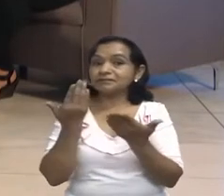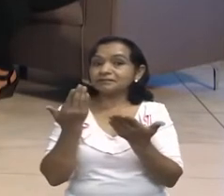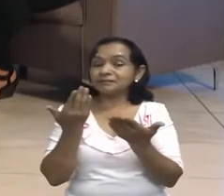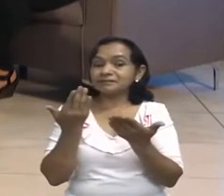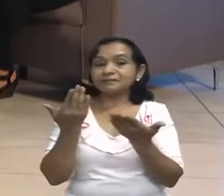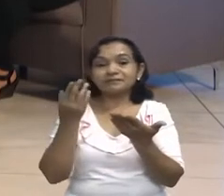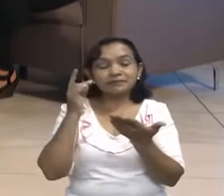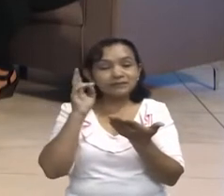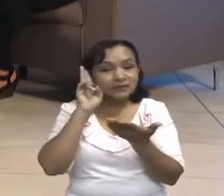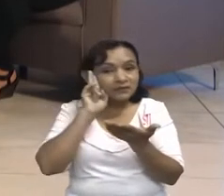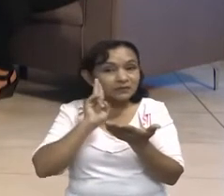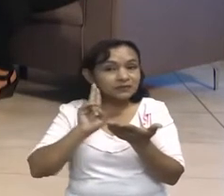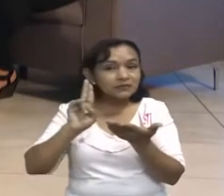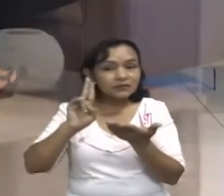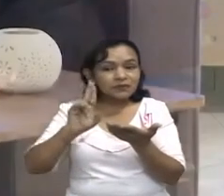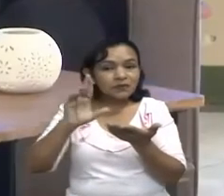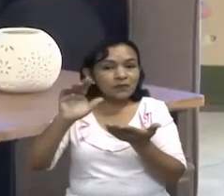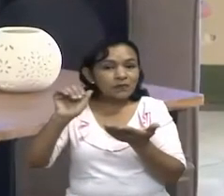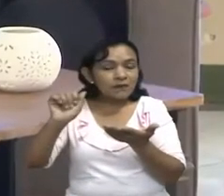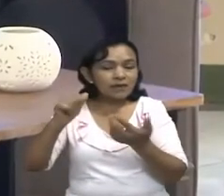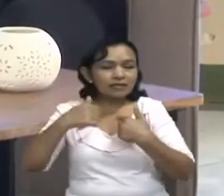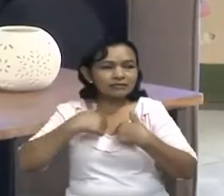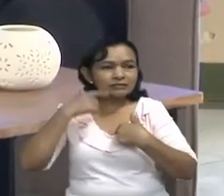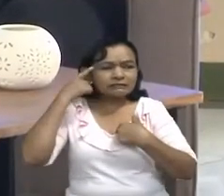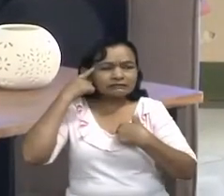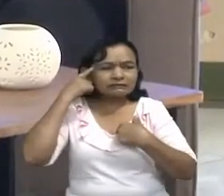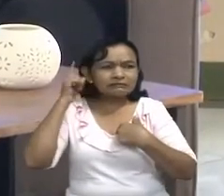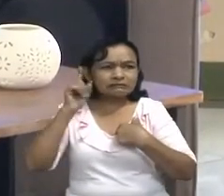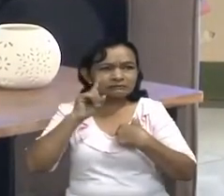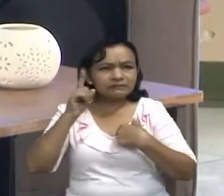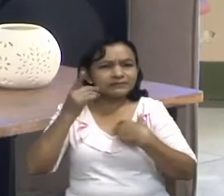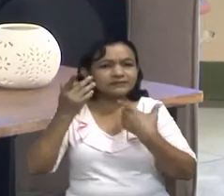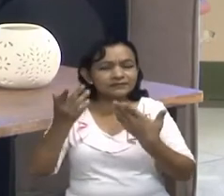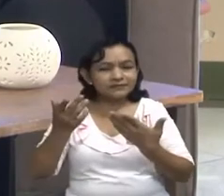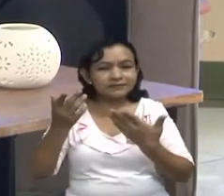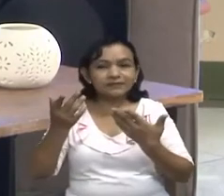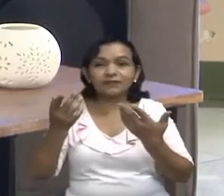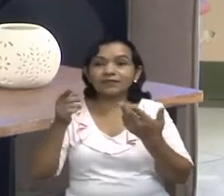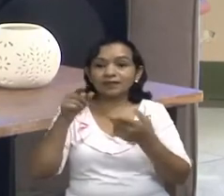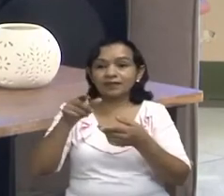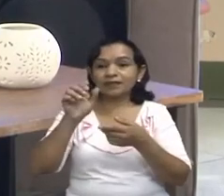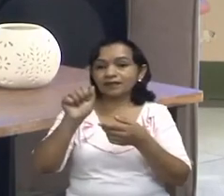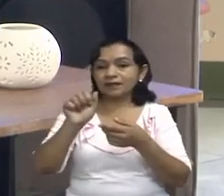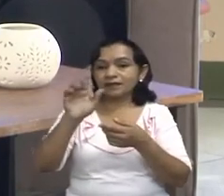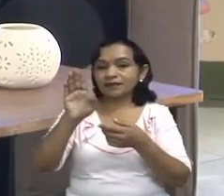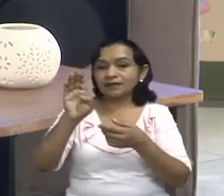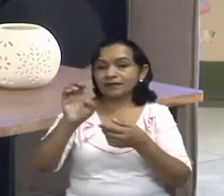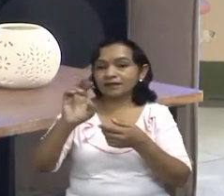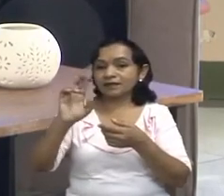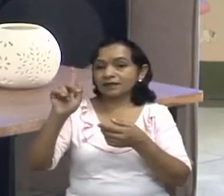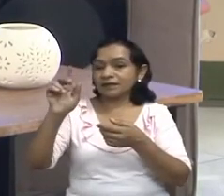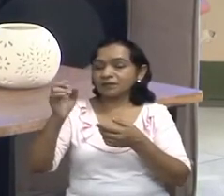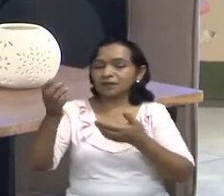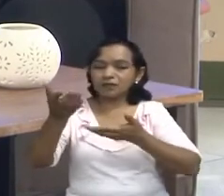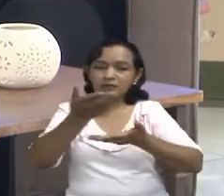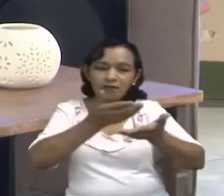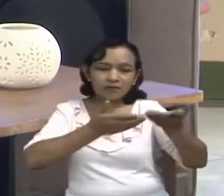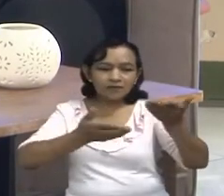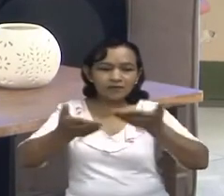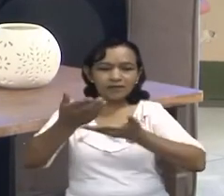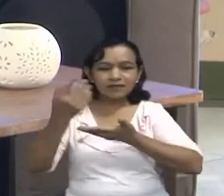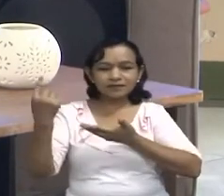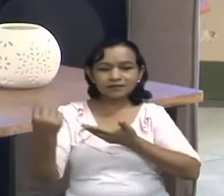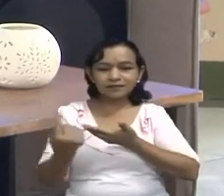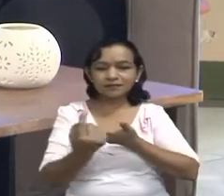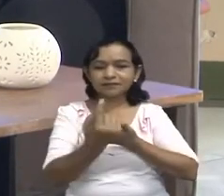recién egresada, yo digo, no tengo oportunidad. Pero don Alberto me hizo sentir esa confianza, y que pues